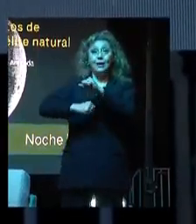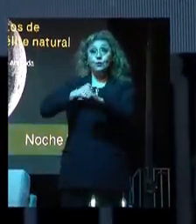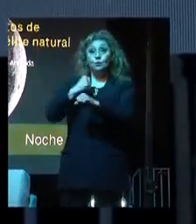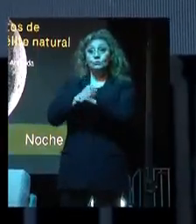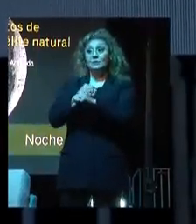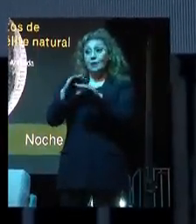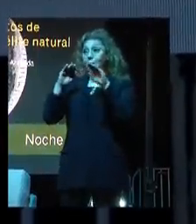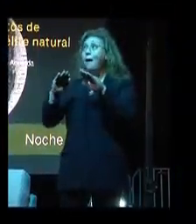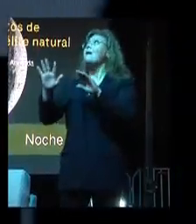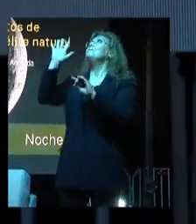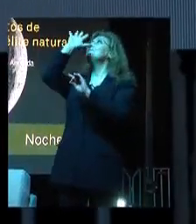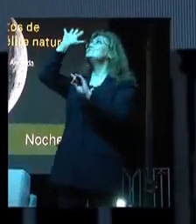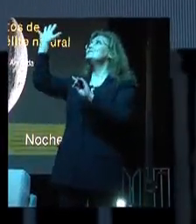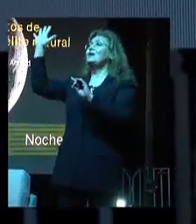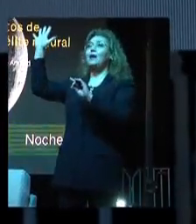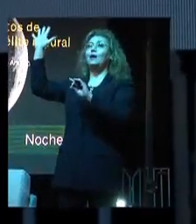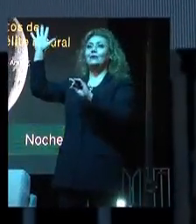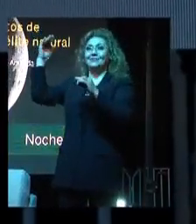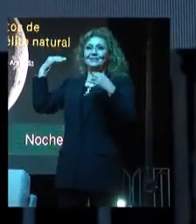cielo.